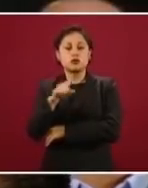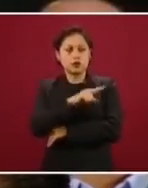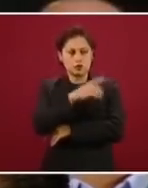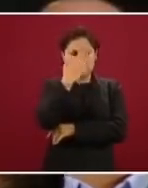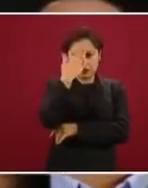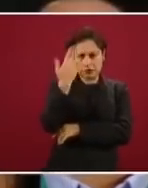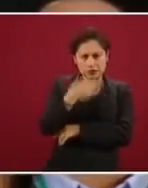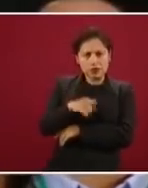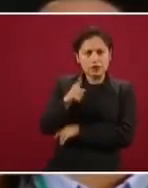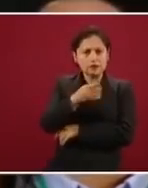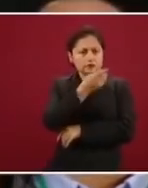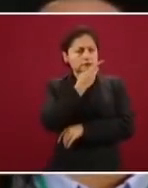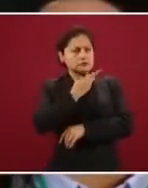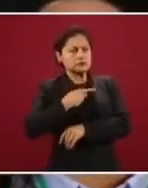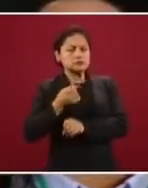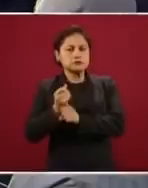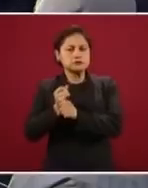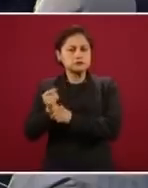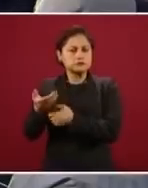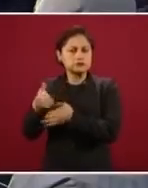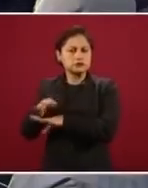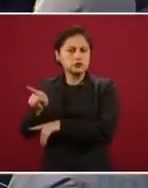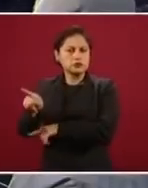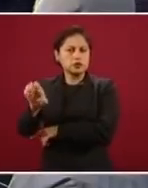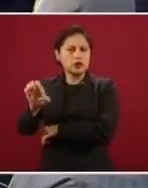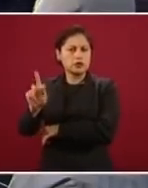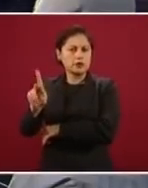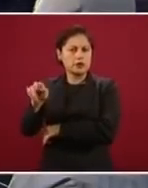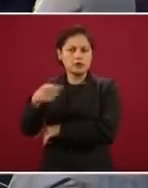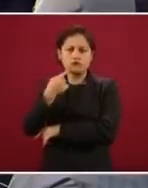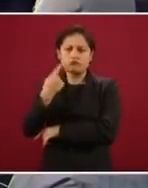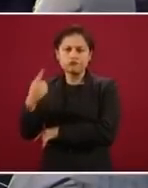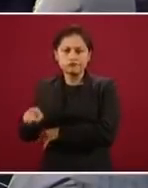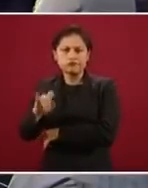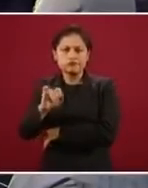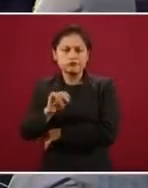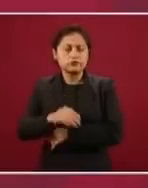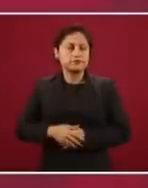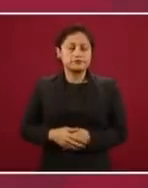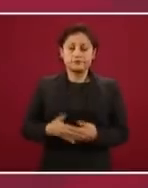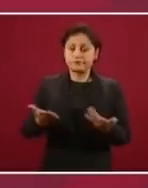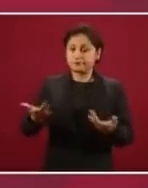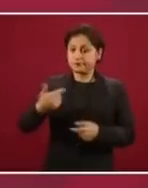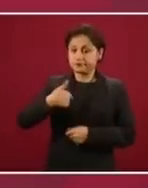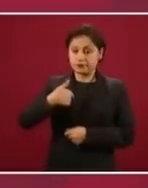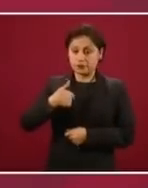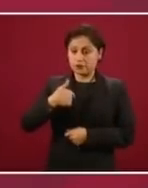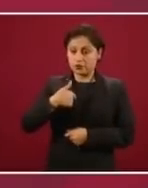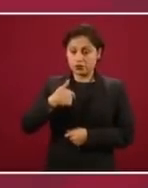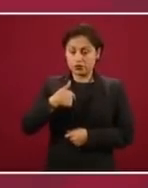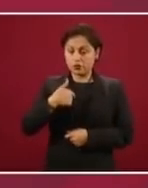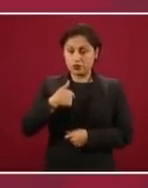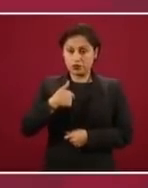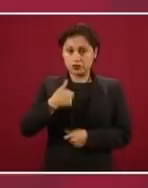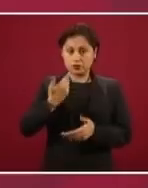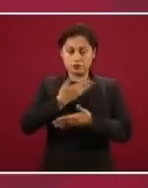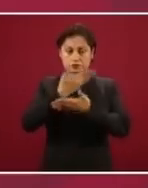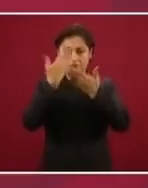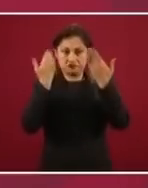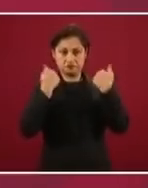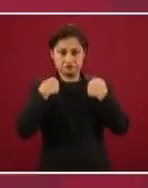contra el ex presidente está como primer pregunta no tengo información sobre que exista esta